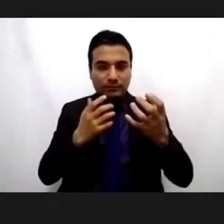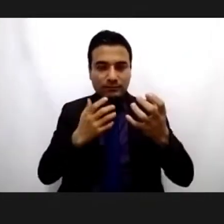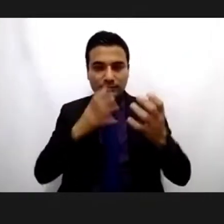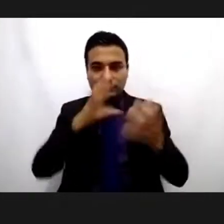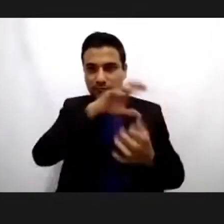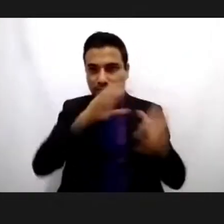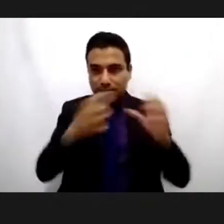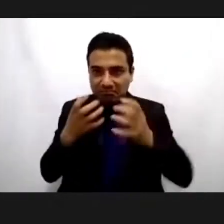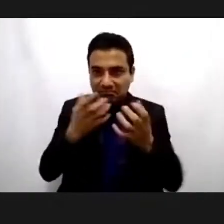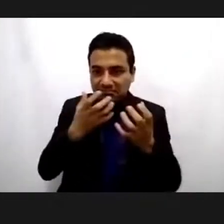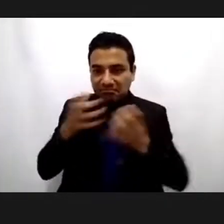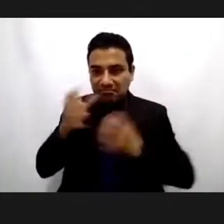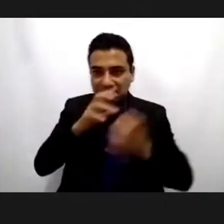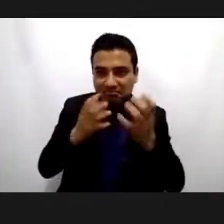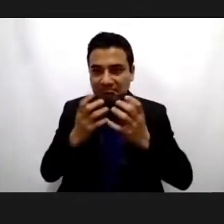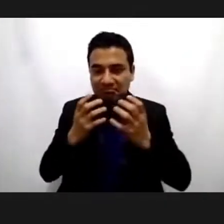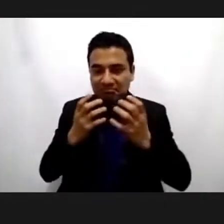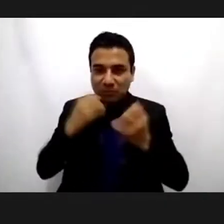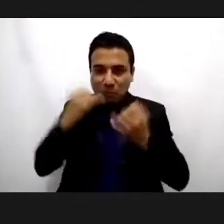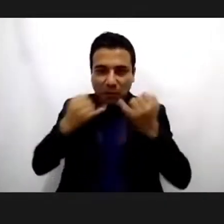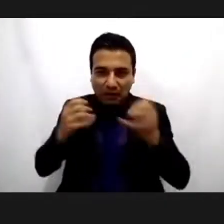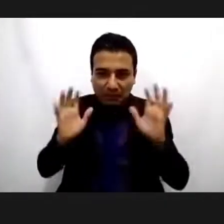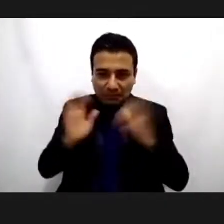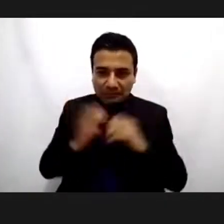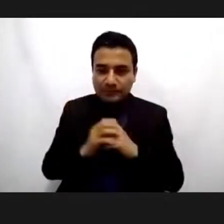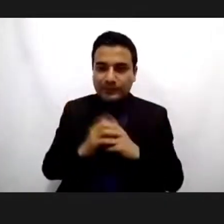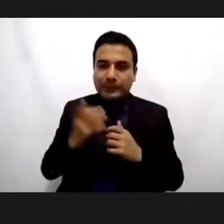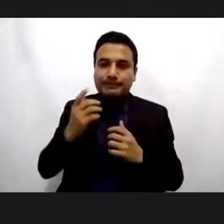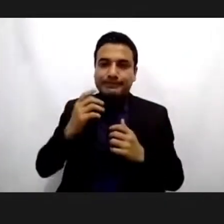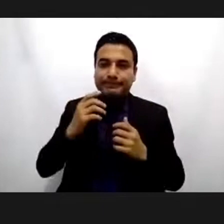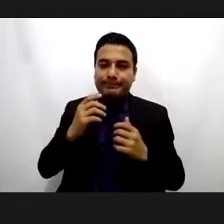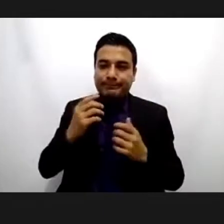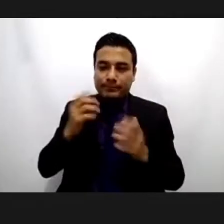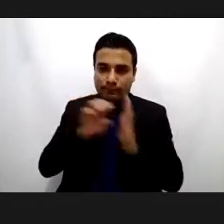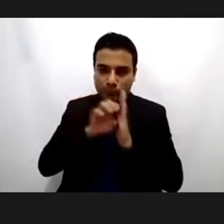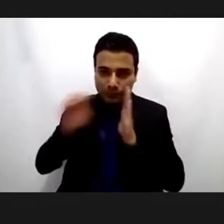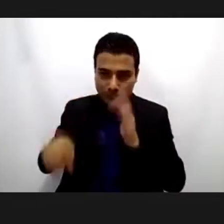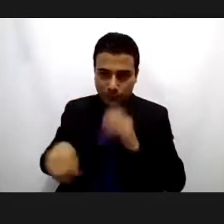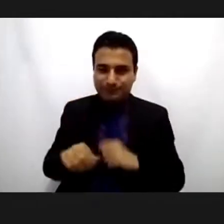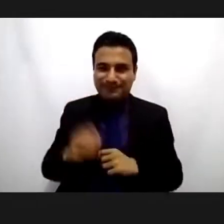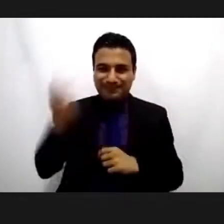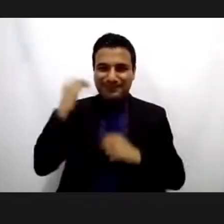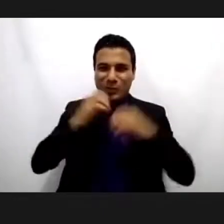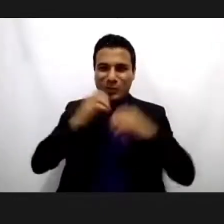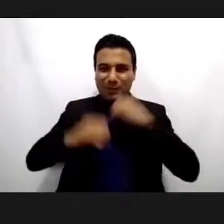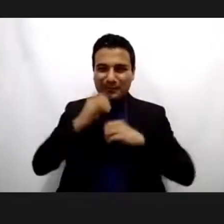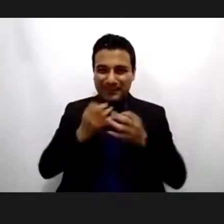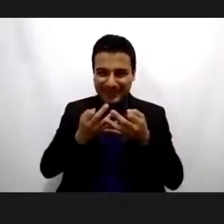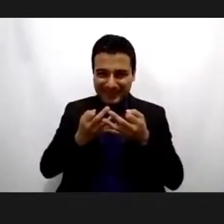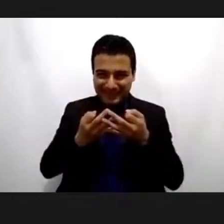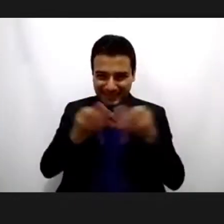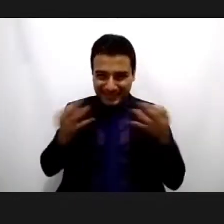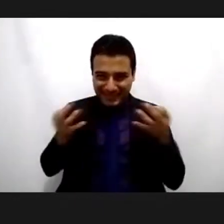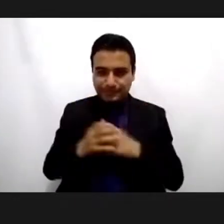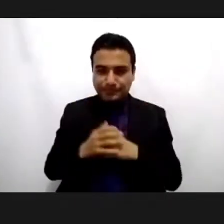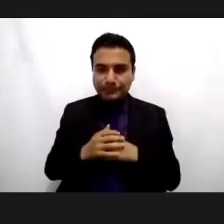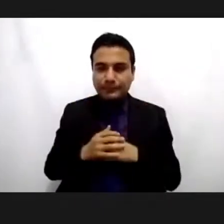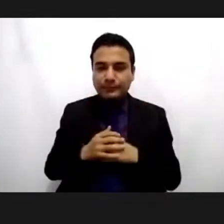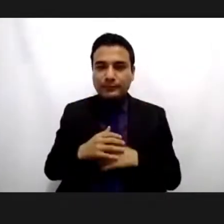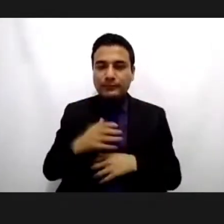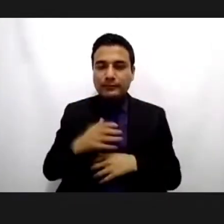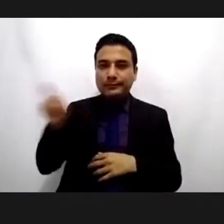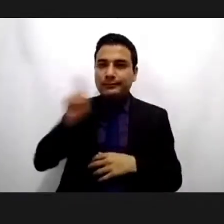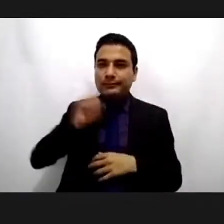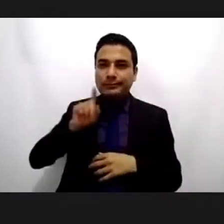hacer? Simplemente con mirada poética. Yo te doy un ejemplo en Terrenal, en la puesta de Terrenal. Una de las cosas que ha hecho nuestra